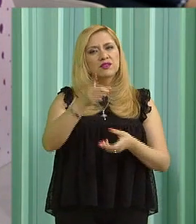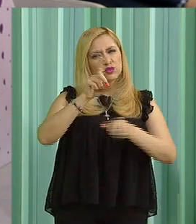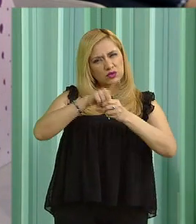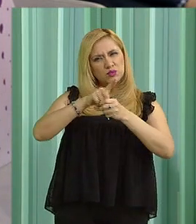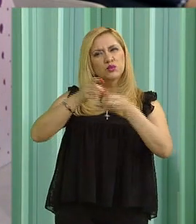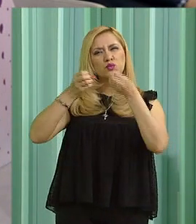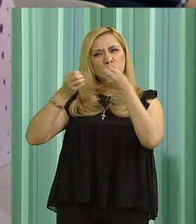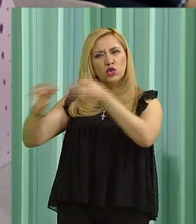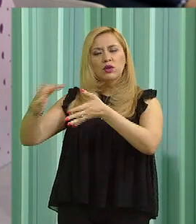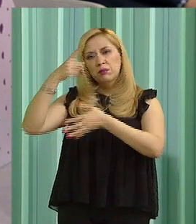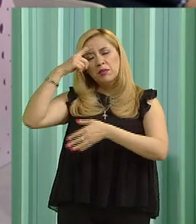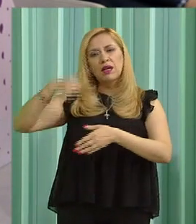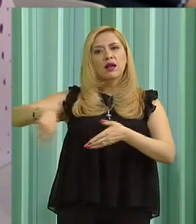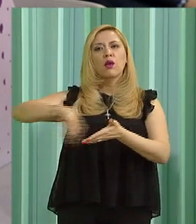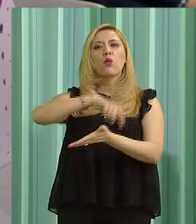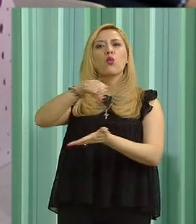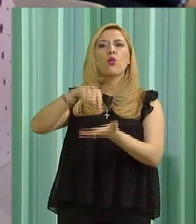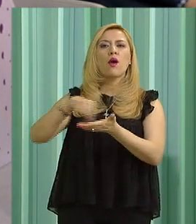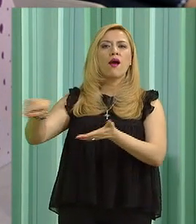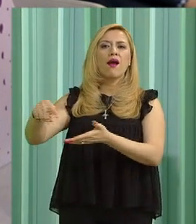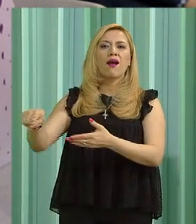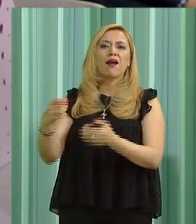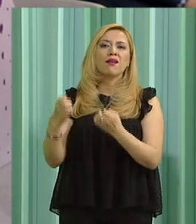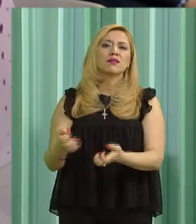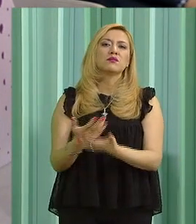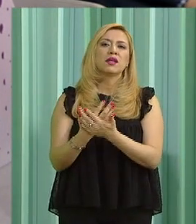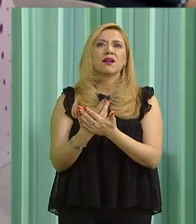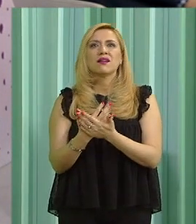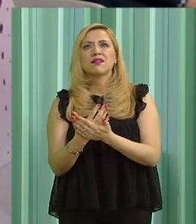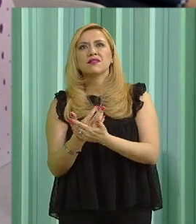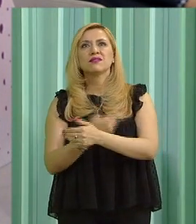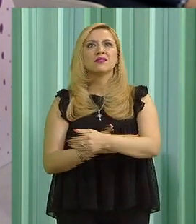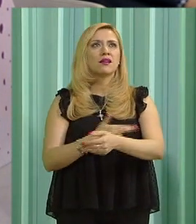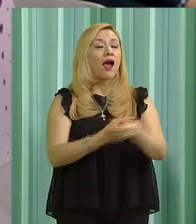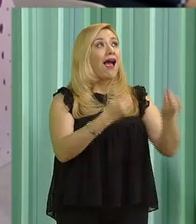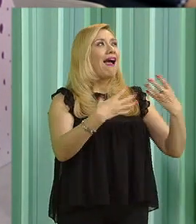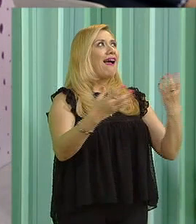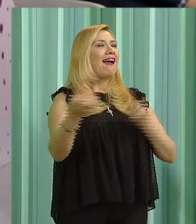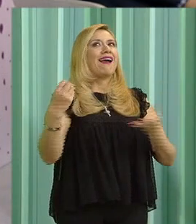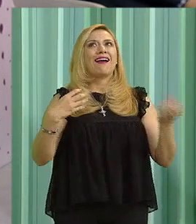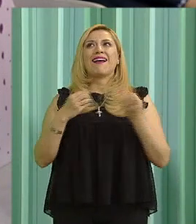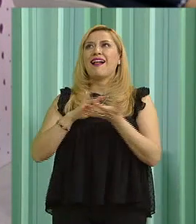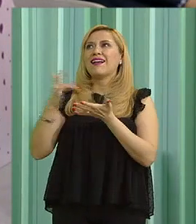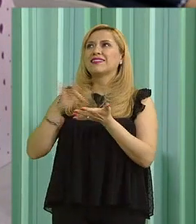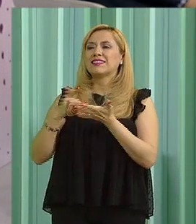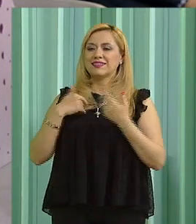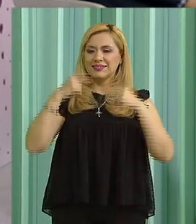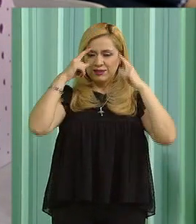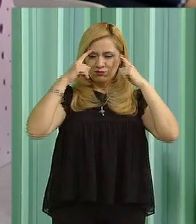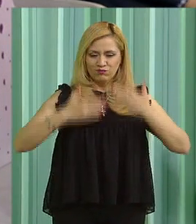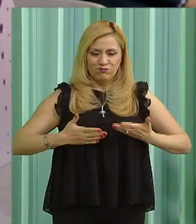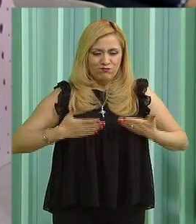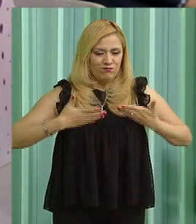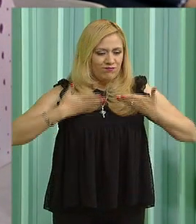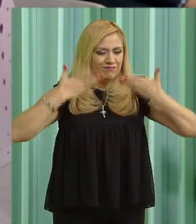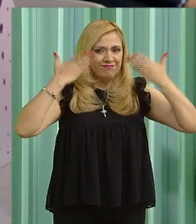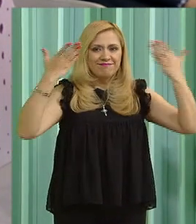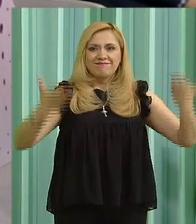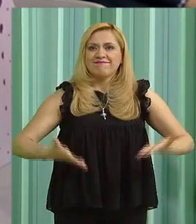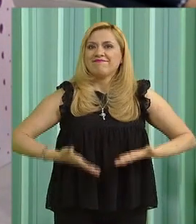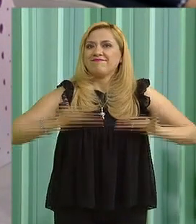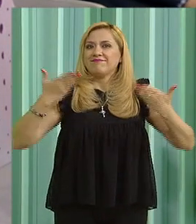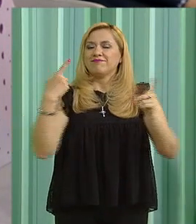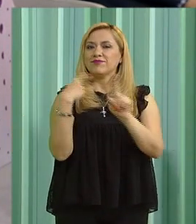programas de educación para la paz, tenemos un taller que es el taller Travesías, en donde es como muy vivencial de cómo si tú tuvieras que dejarlo todo